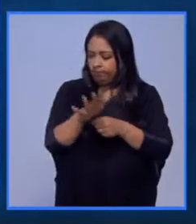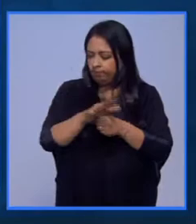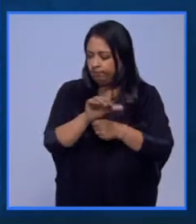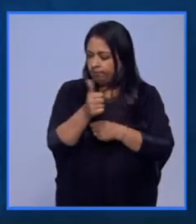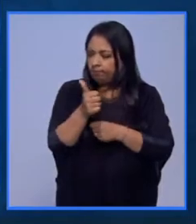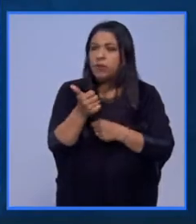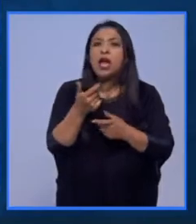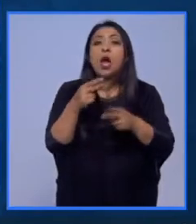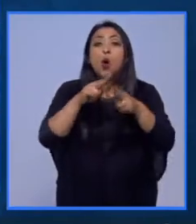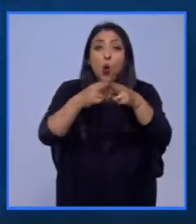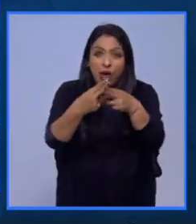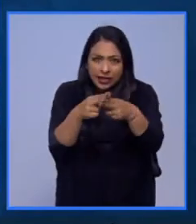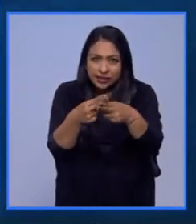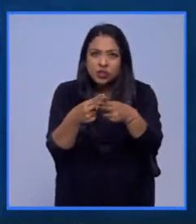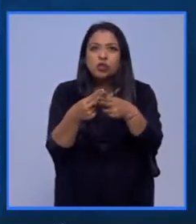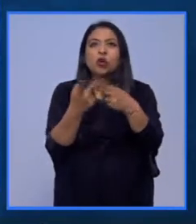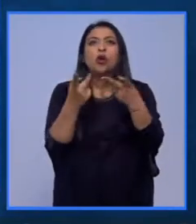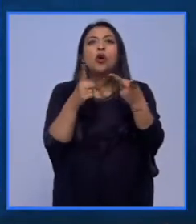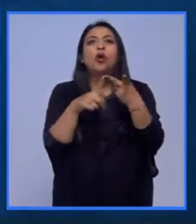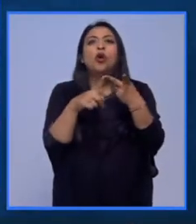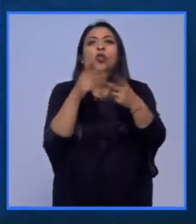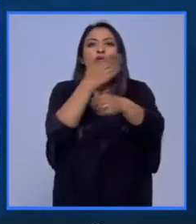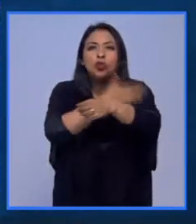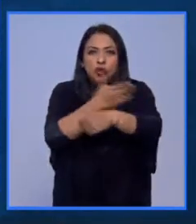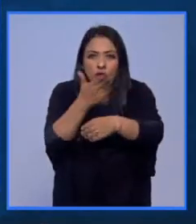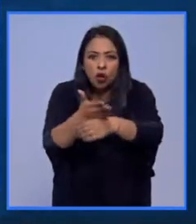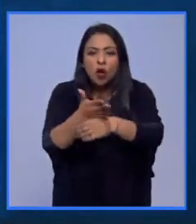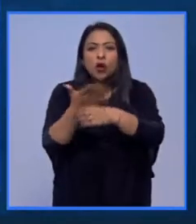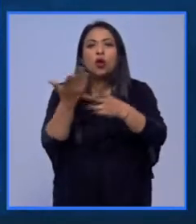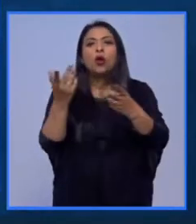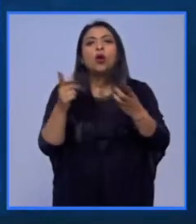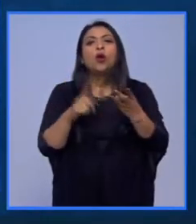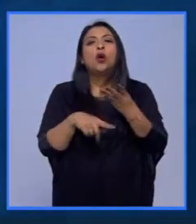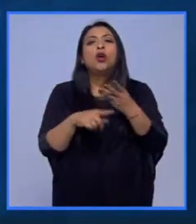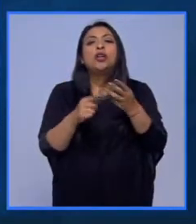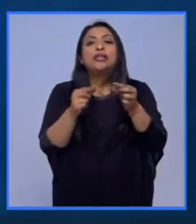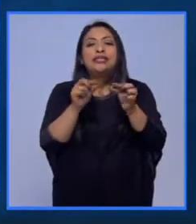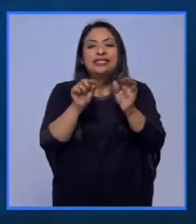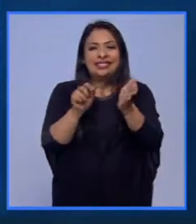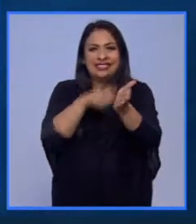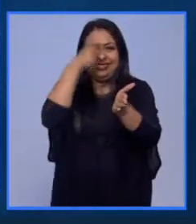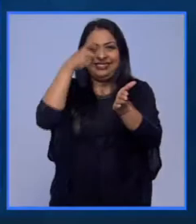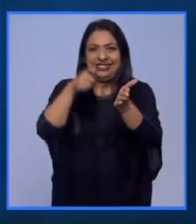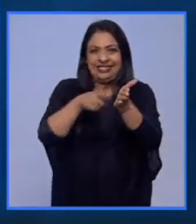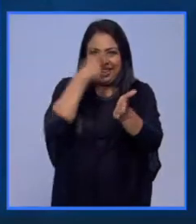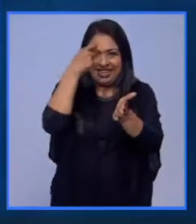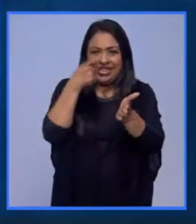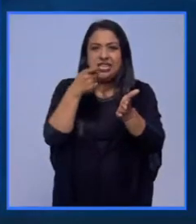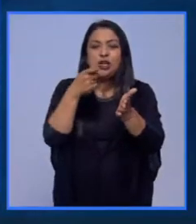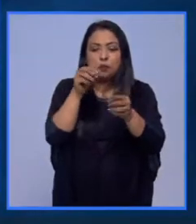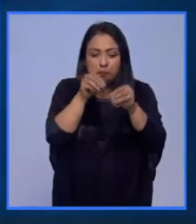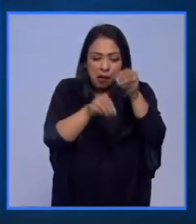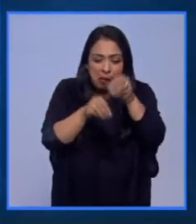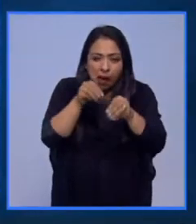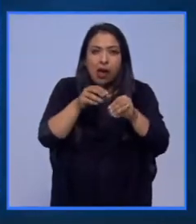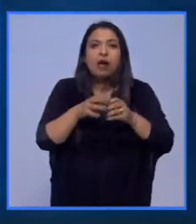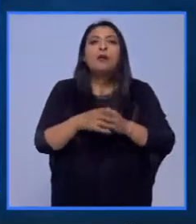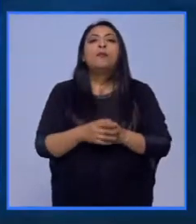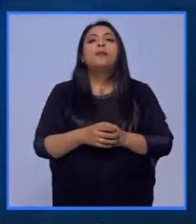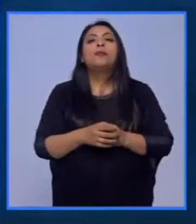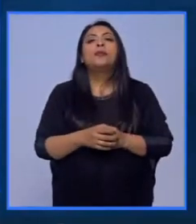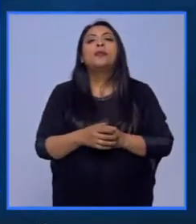de hueso, de tronco, de cerillos, hechos con cerillos, hechos